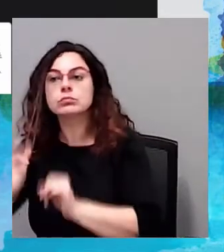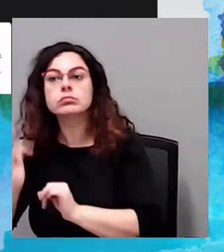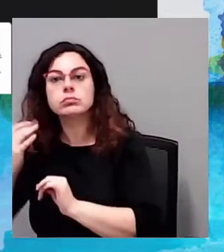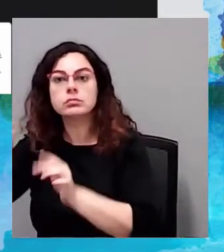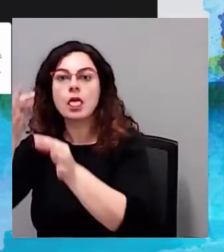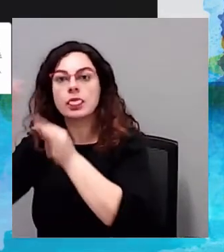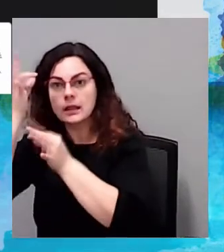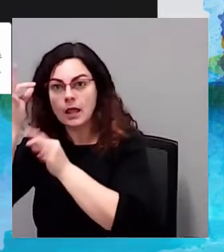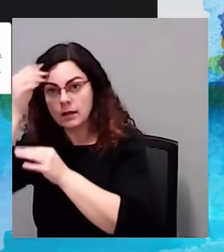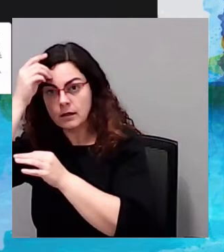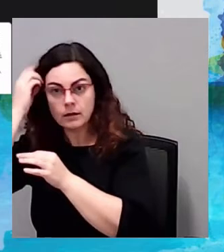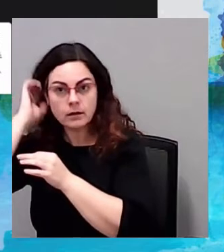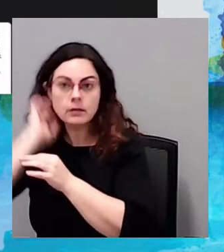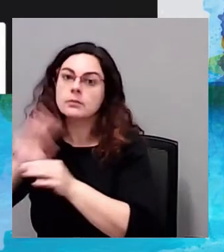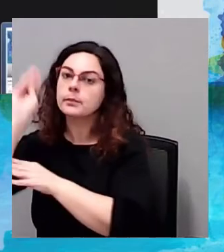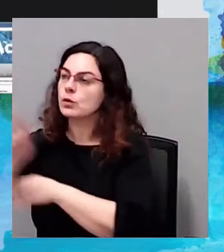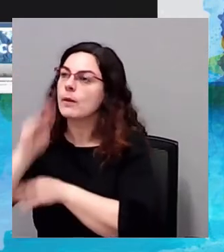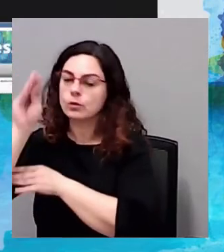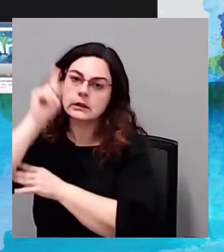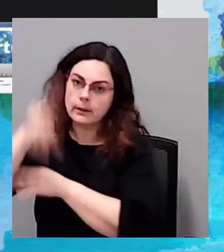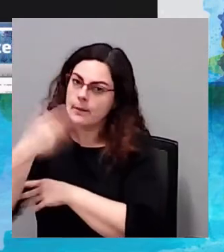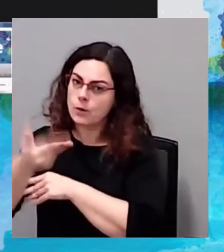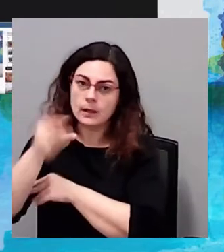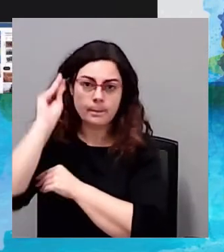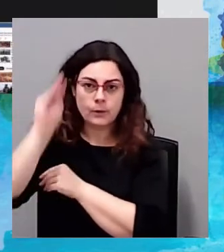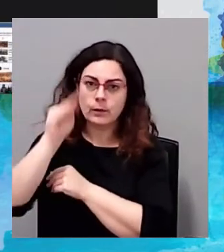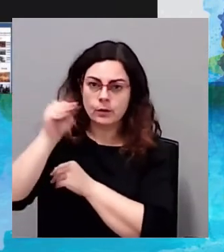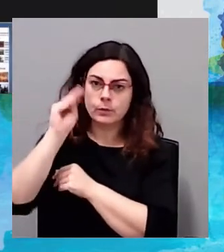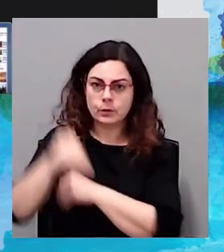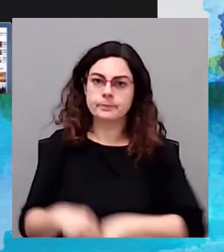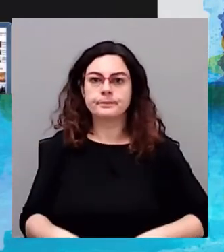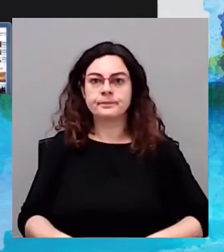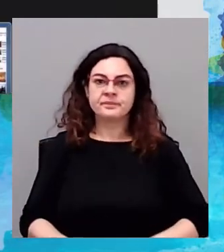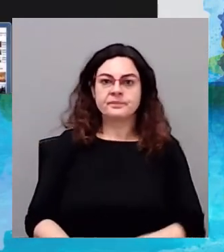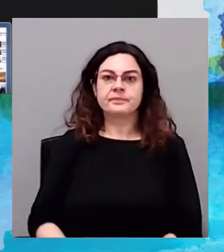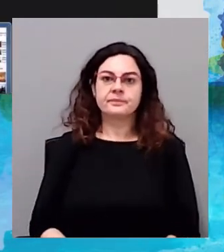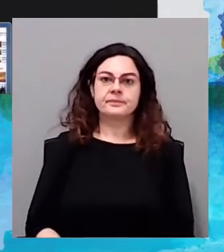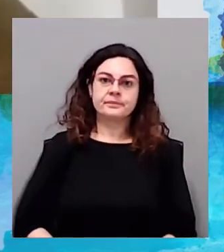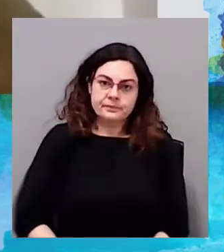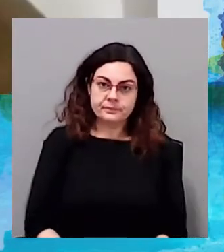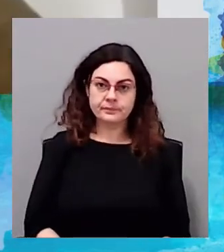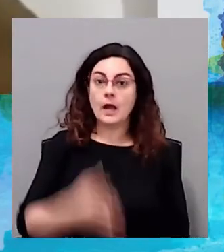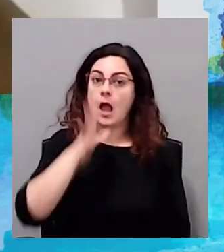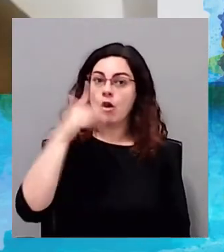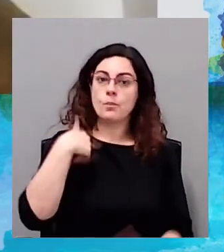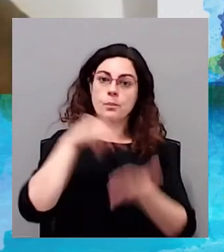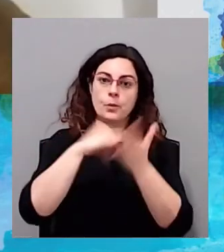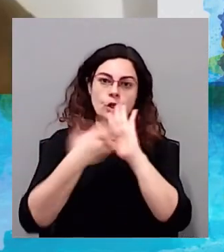Y preguntar y preguntar, es muy importante. Bueno, ahora os voy a enseñar un proyecto. Tenemos